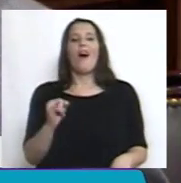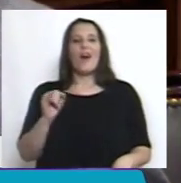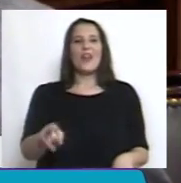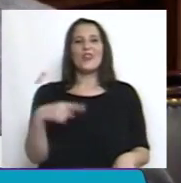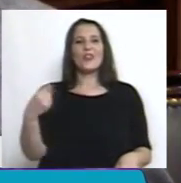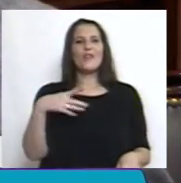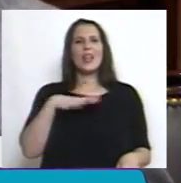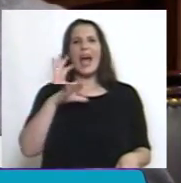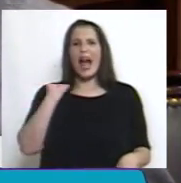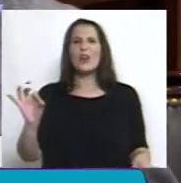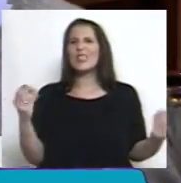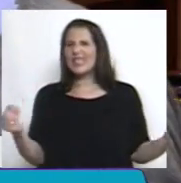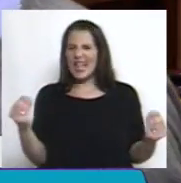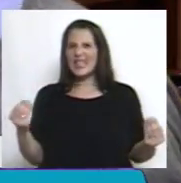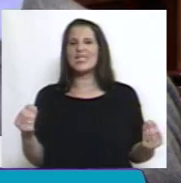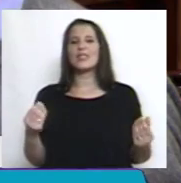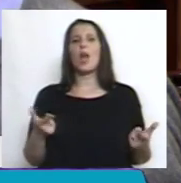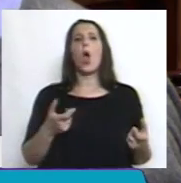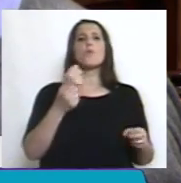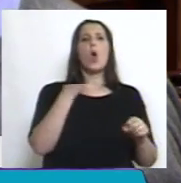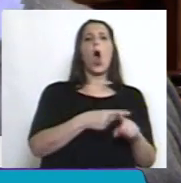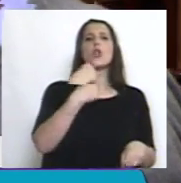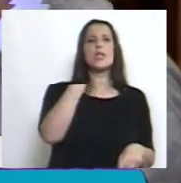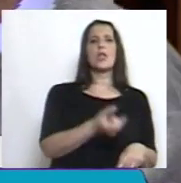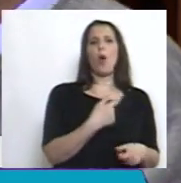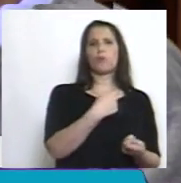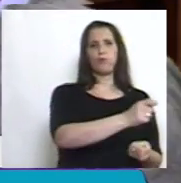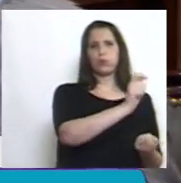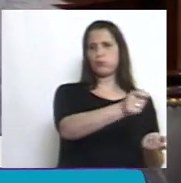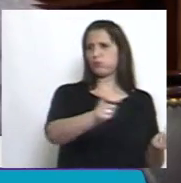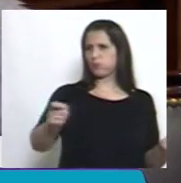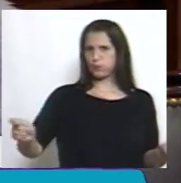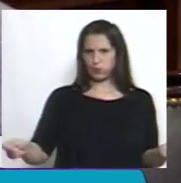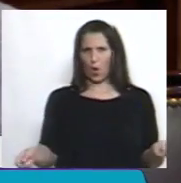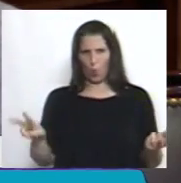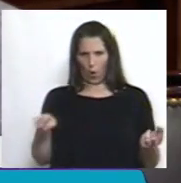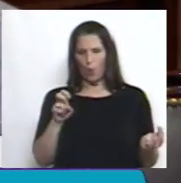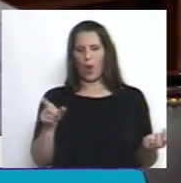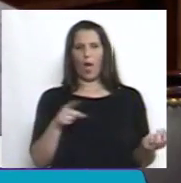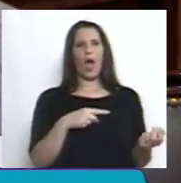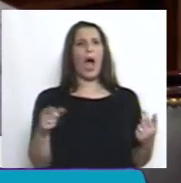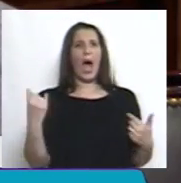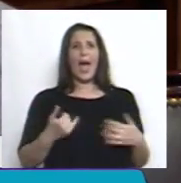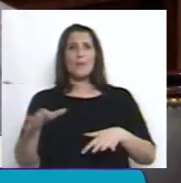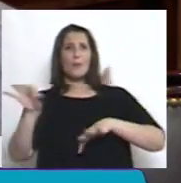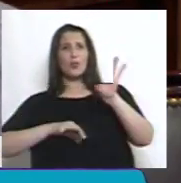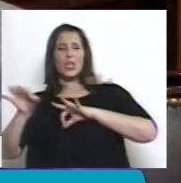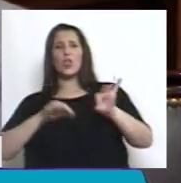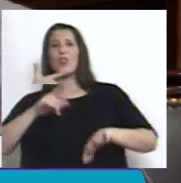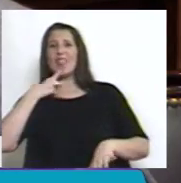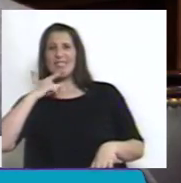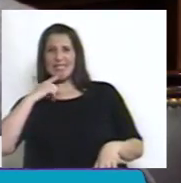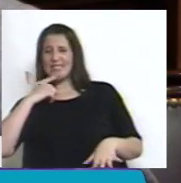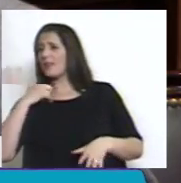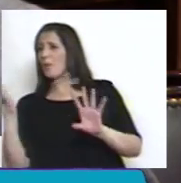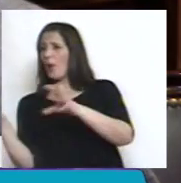asignatura pendiente que es la universalización de la asignación universal por hijo. Hay 17 proyectos en esta Cámara de todos los bloques.